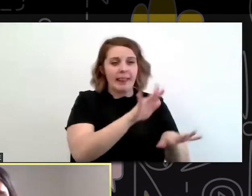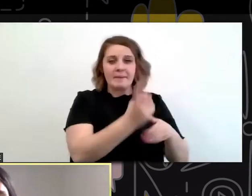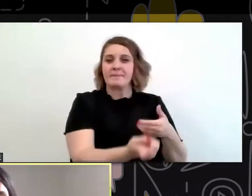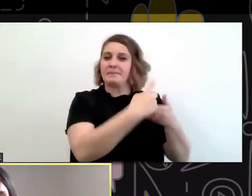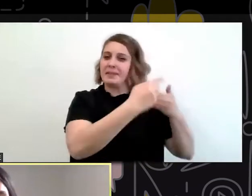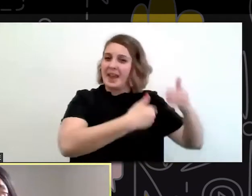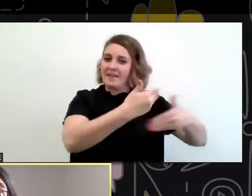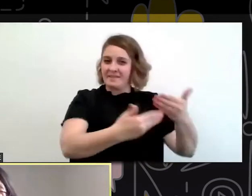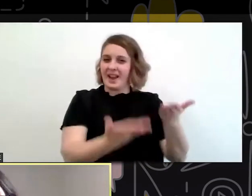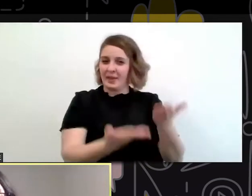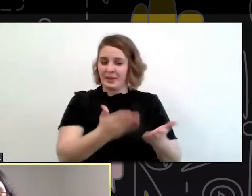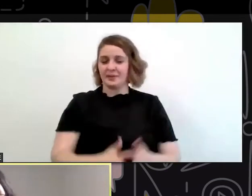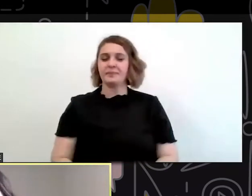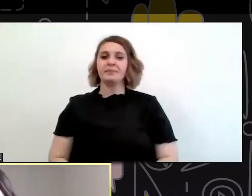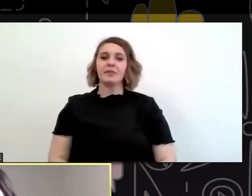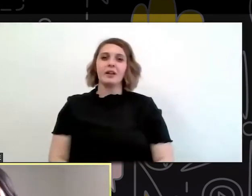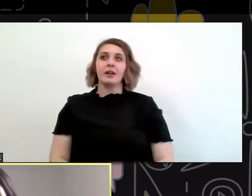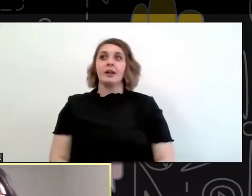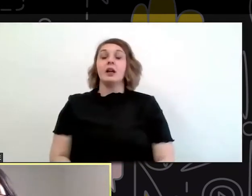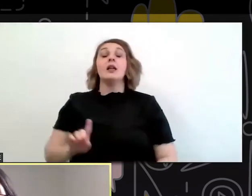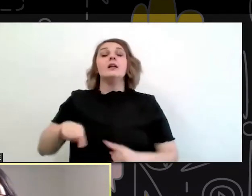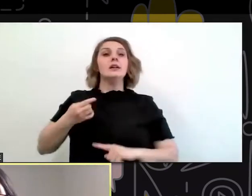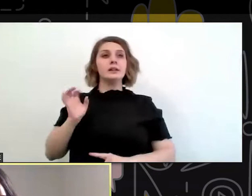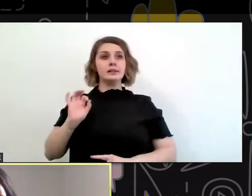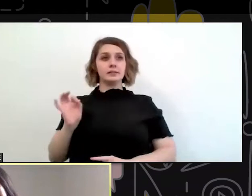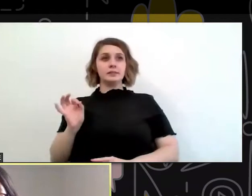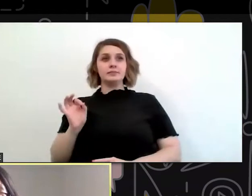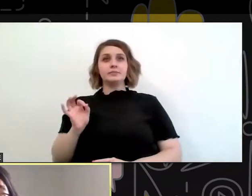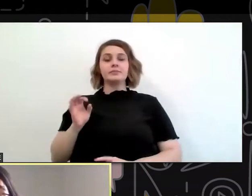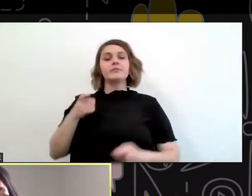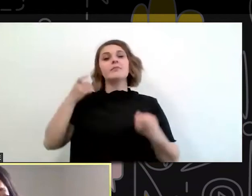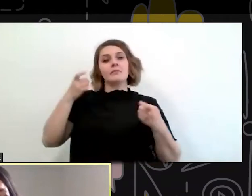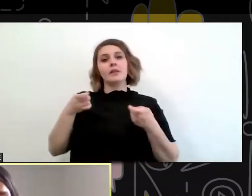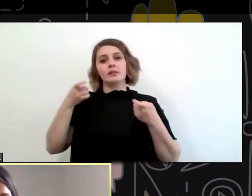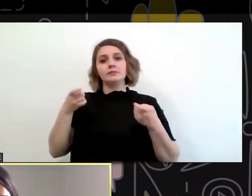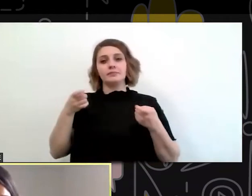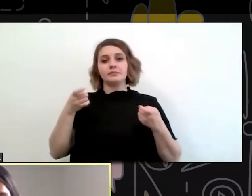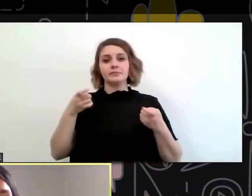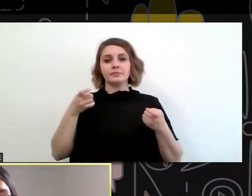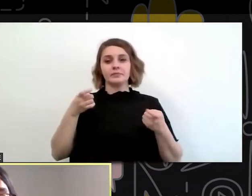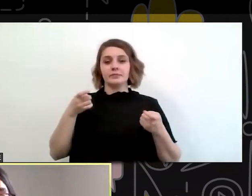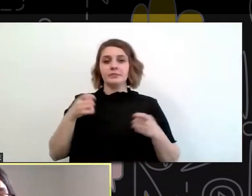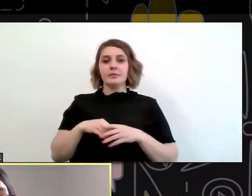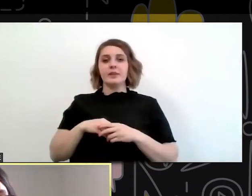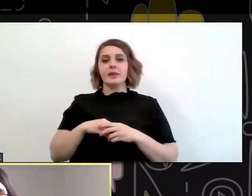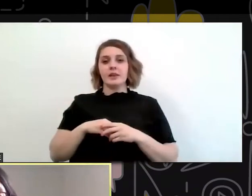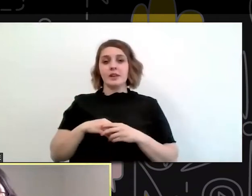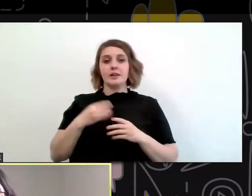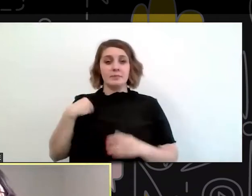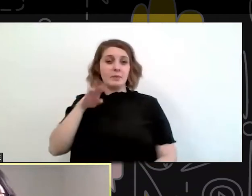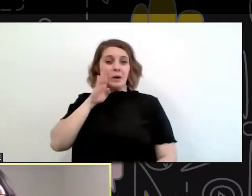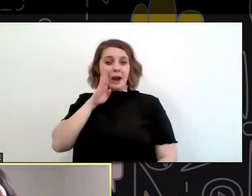evaluación. Y luego es verdad que estamos intentando también incorporar un poco de lo que hablabais